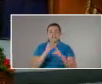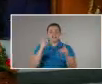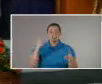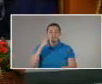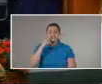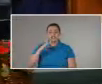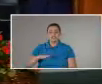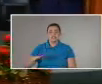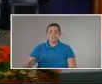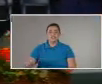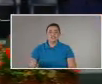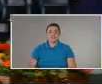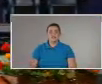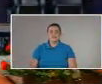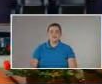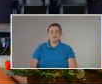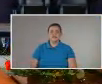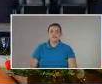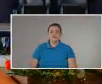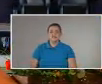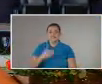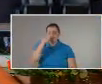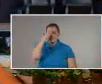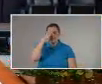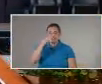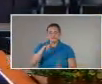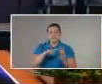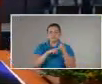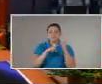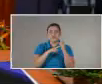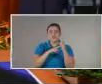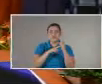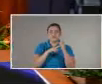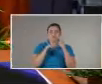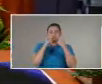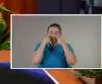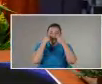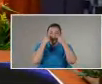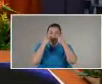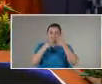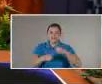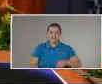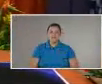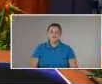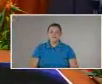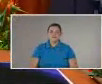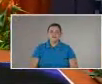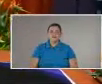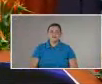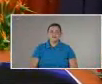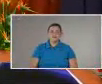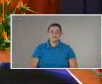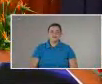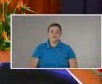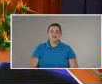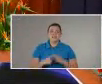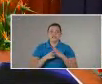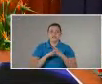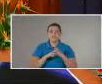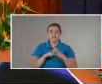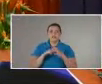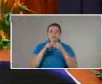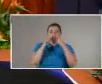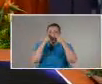hermano, donde hay que llorar. Bueno, comenzamos llorando la vida, ¿no? pegando de gritos. Pero eso es